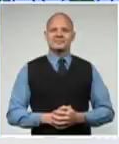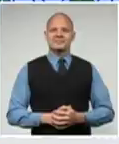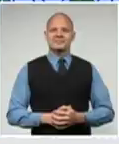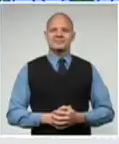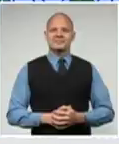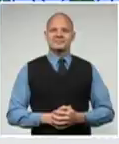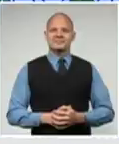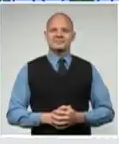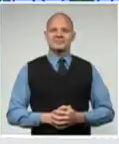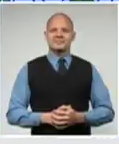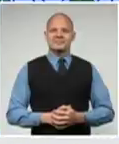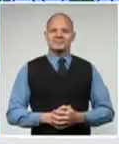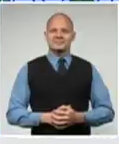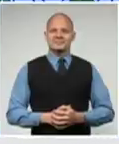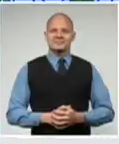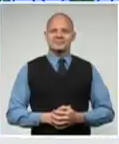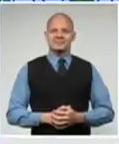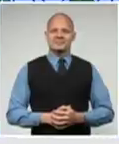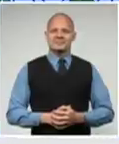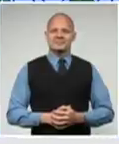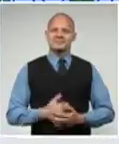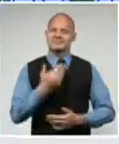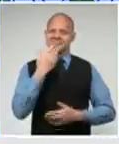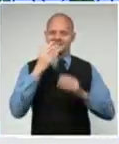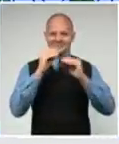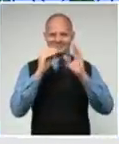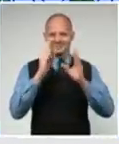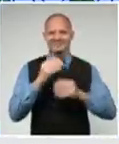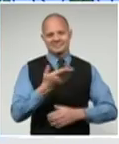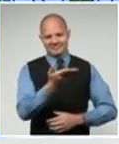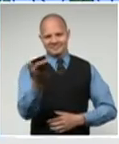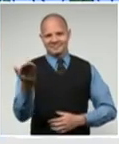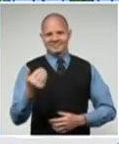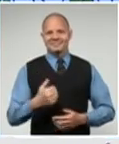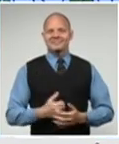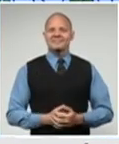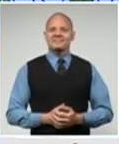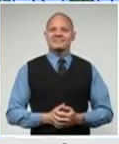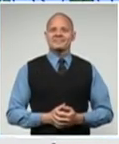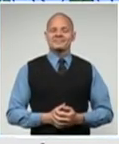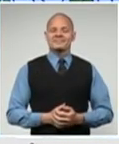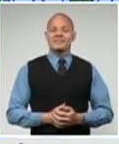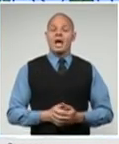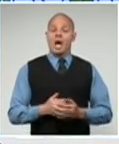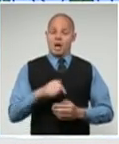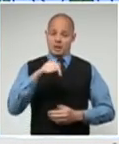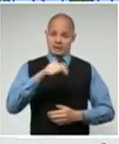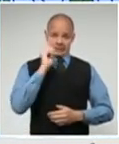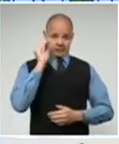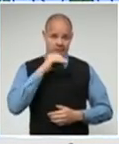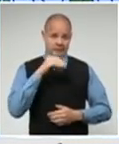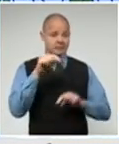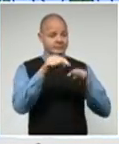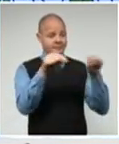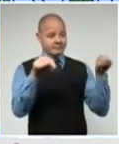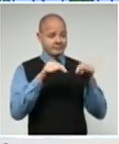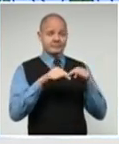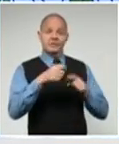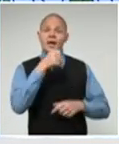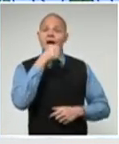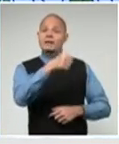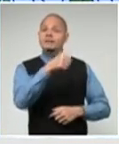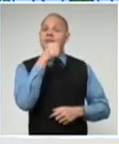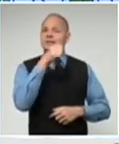Los buenos días también para ti y por supuesto para todos los que nos siguen. Damos la bienvenida a la sede del Centro de Prensa Internacional del Ministerio